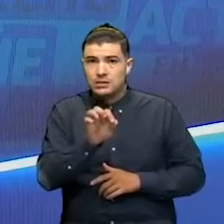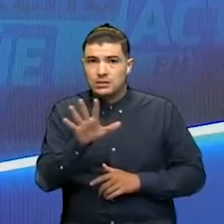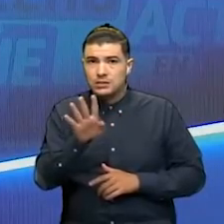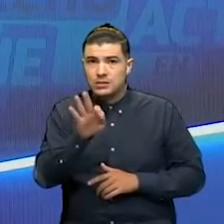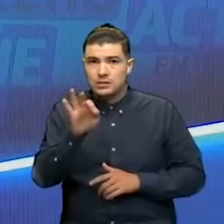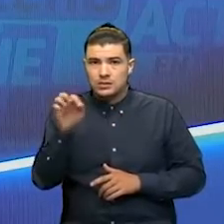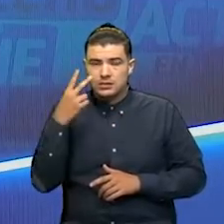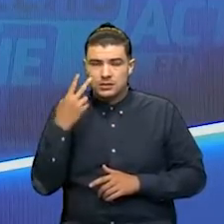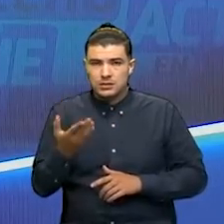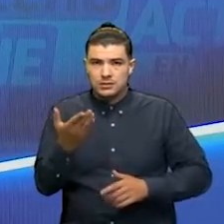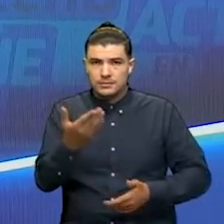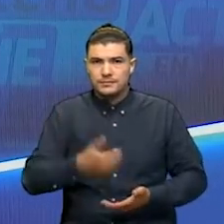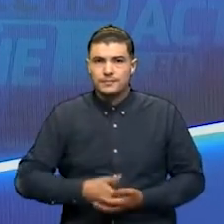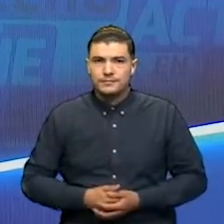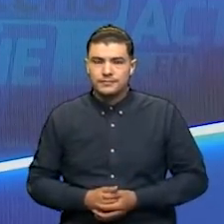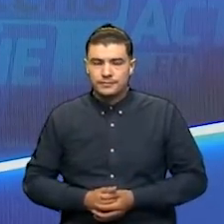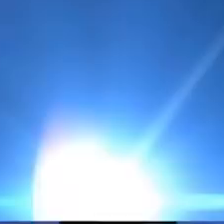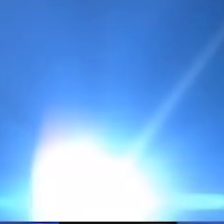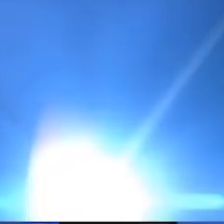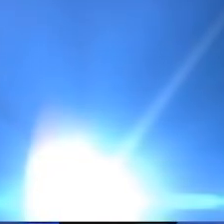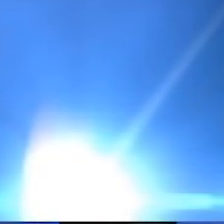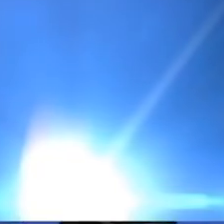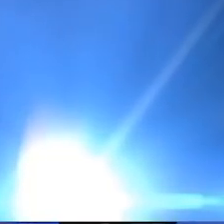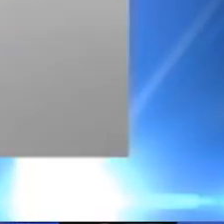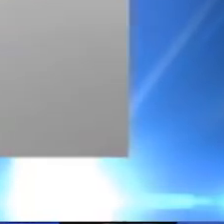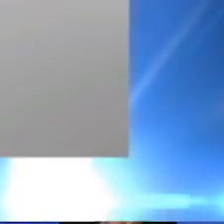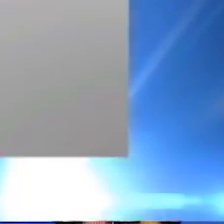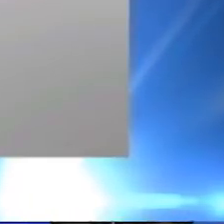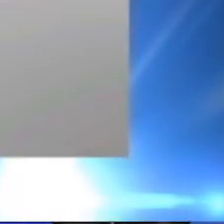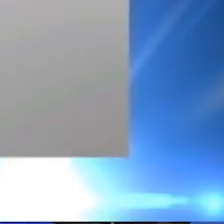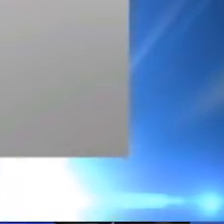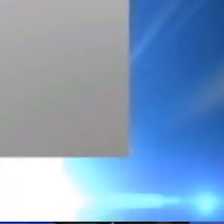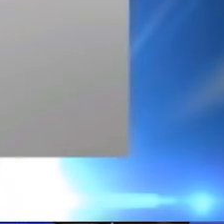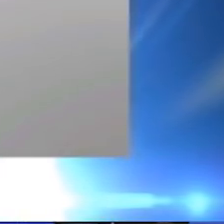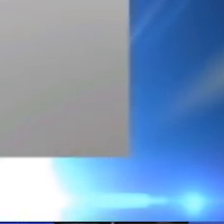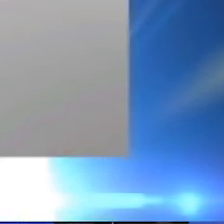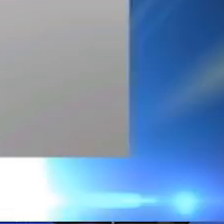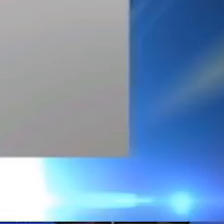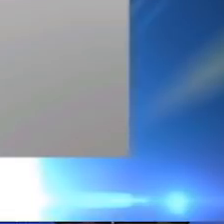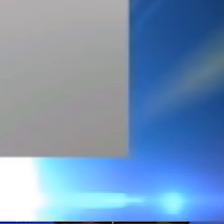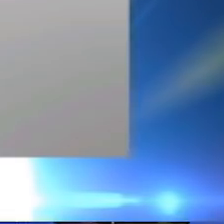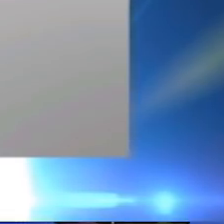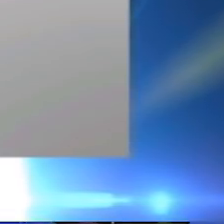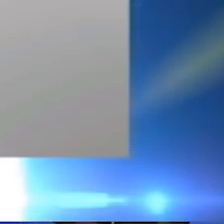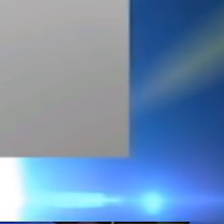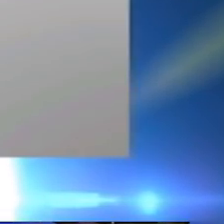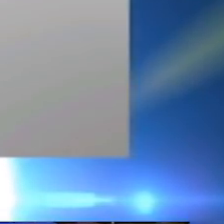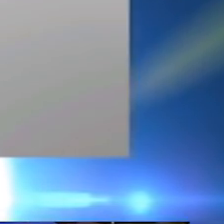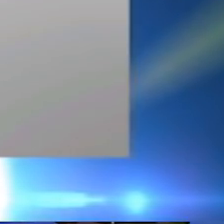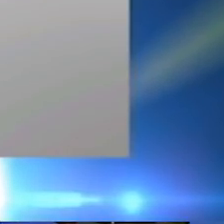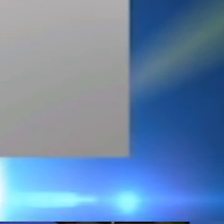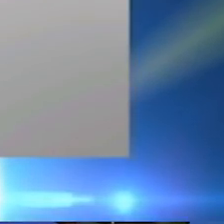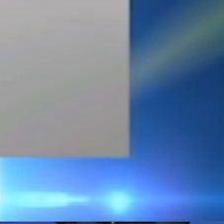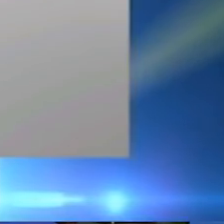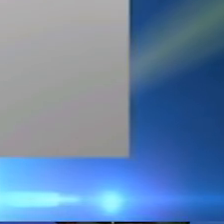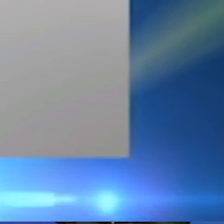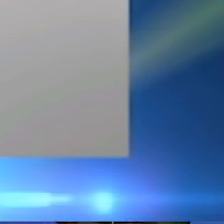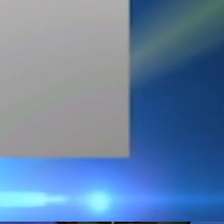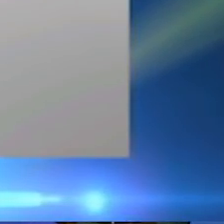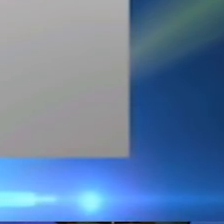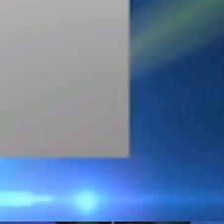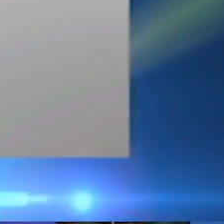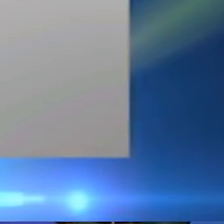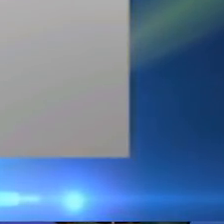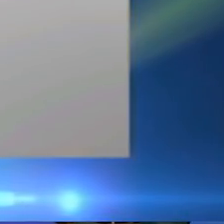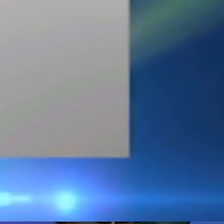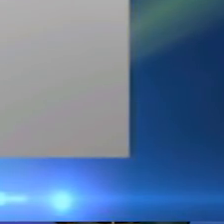310-245-8548. Dice lo siguiente: tengo 33 años de estar con mi marido en unión libre. Todo lo hemos conseguido los dos, pero todo está al nombre